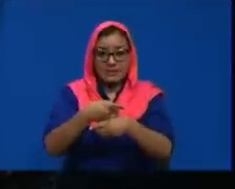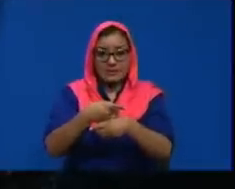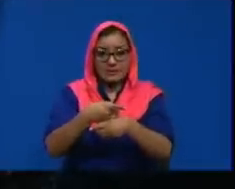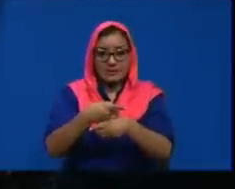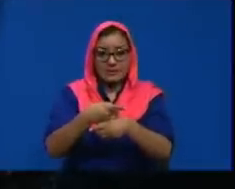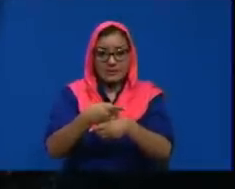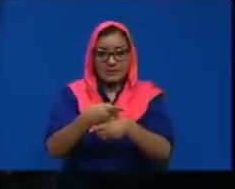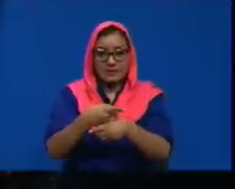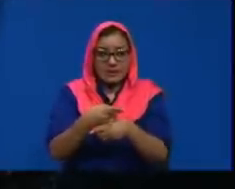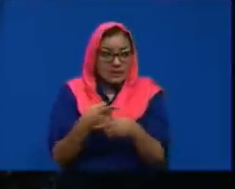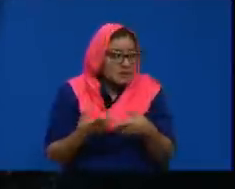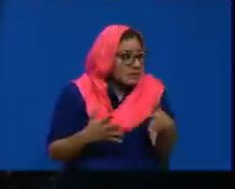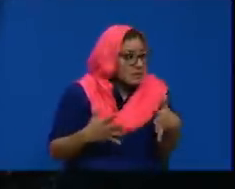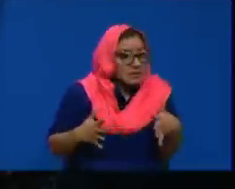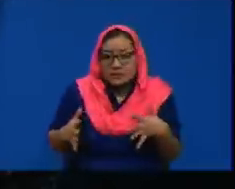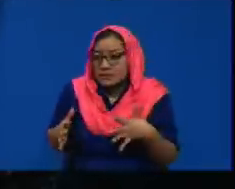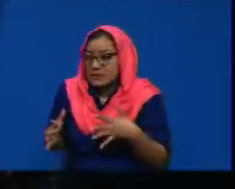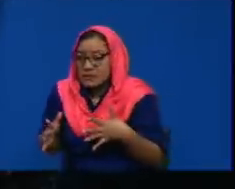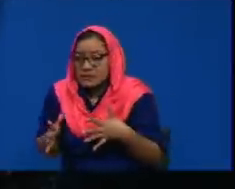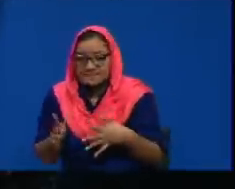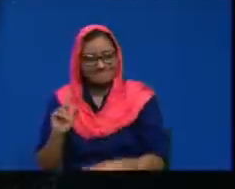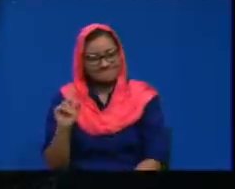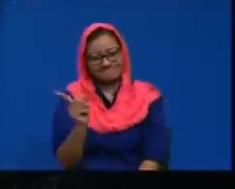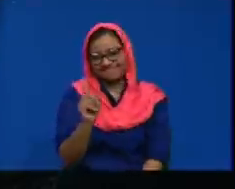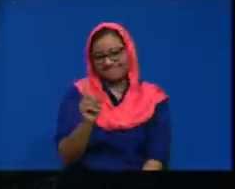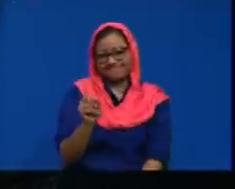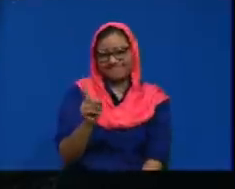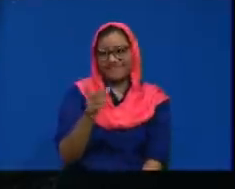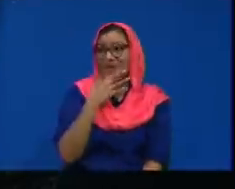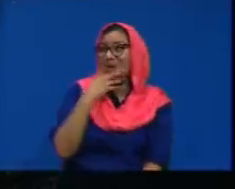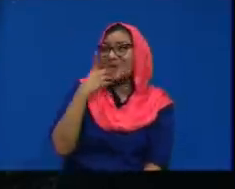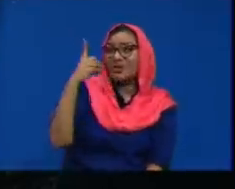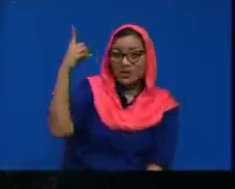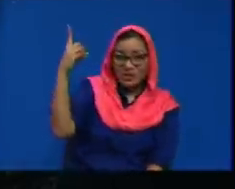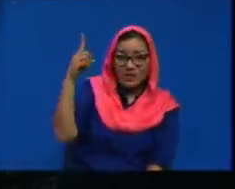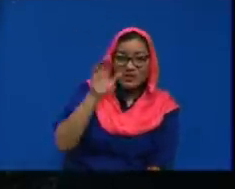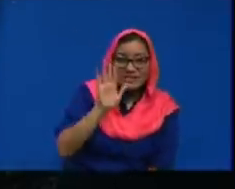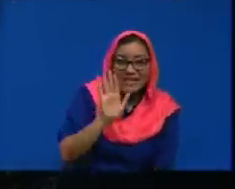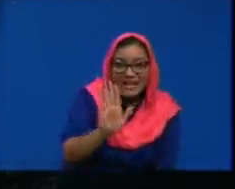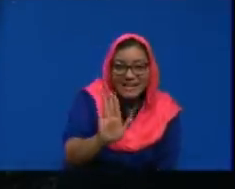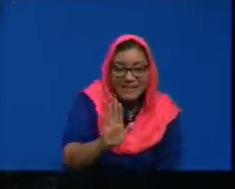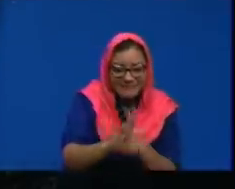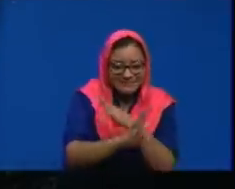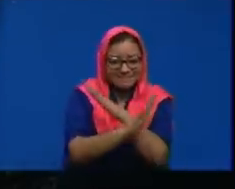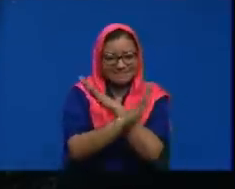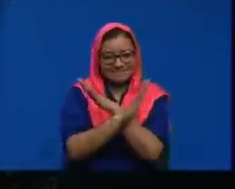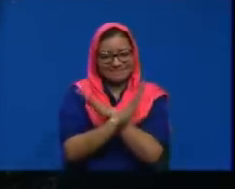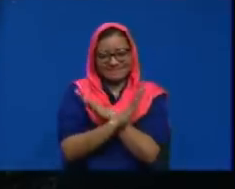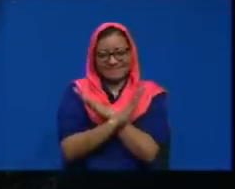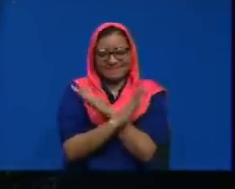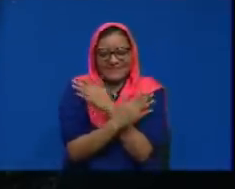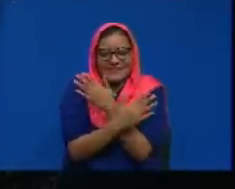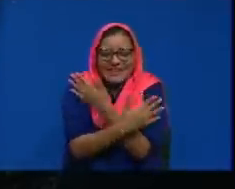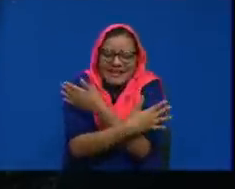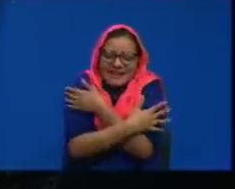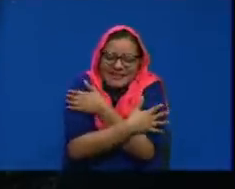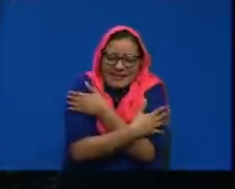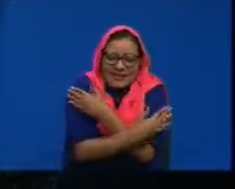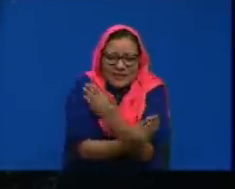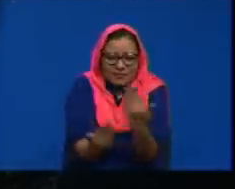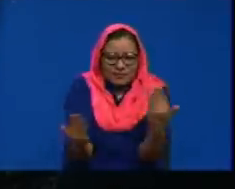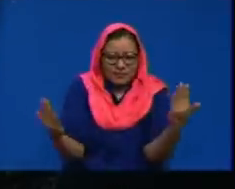No temas, yo estoy aquí para protegerte, para cubrirte.